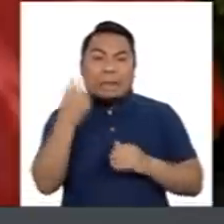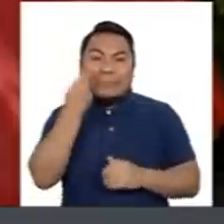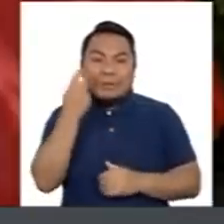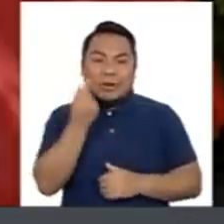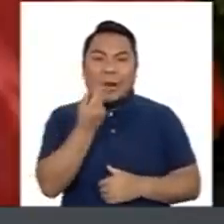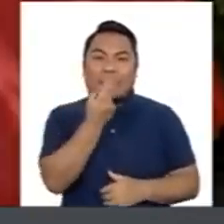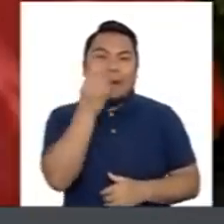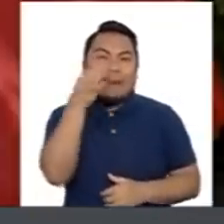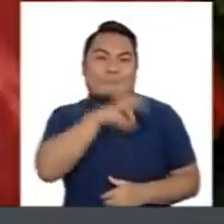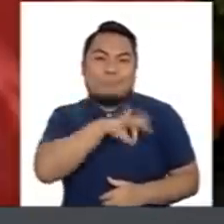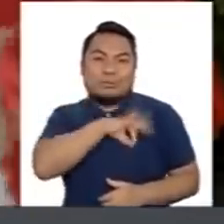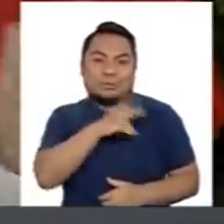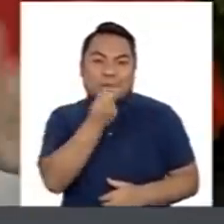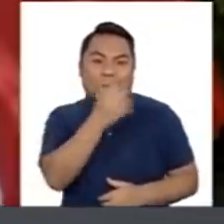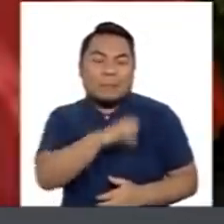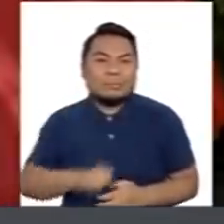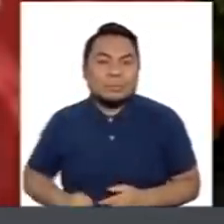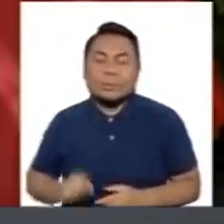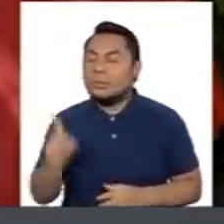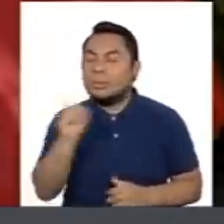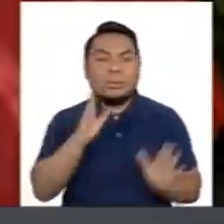manera. Si hay